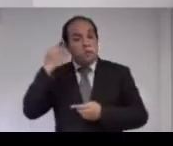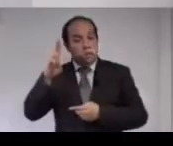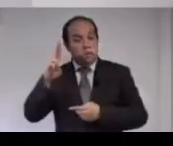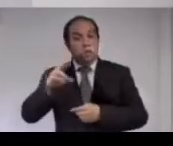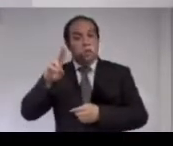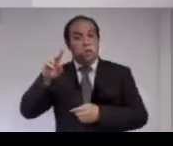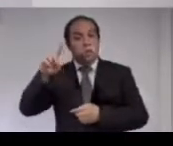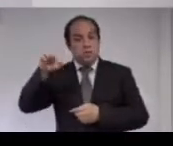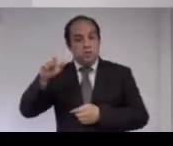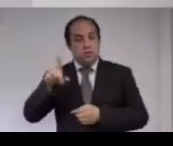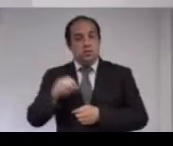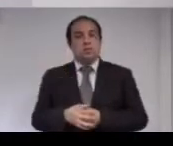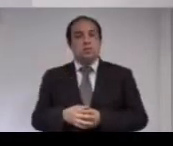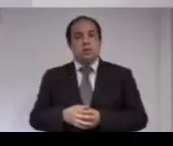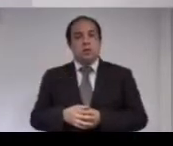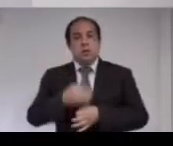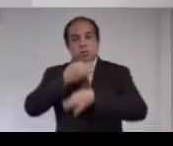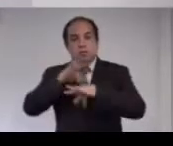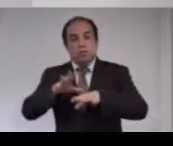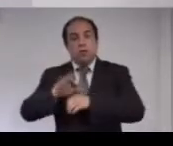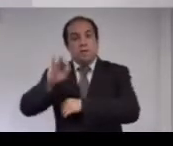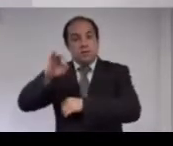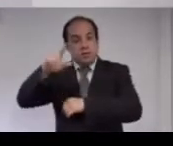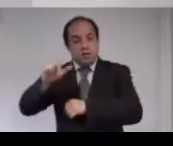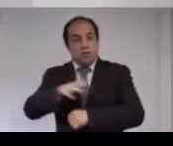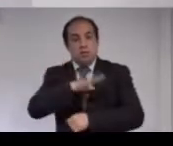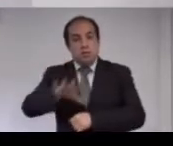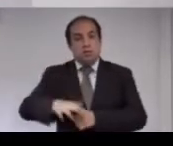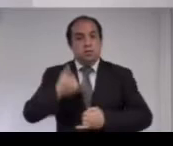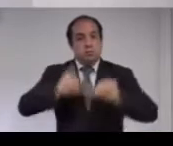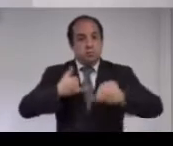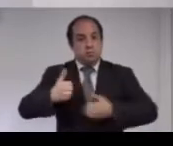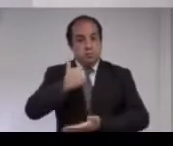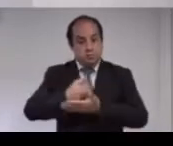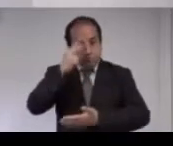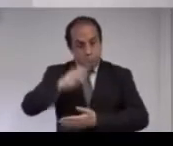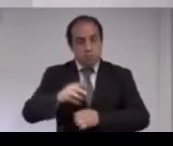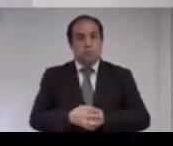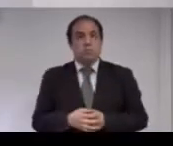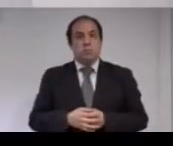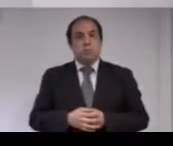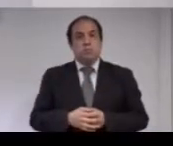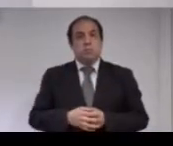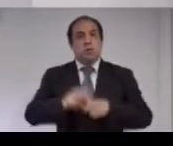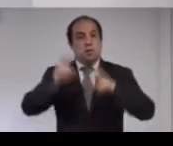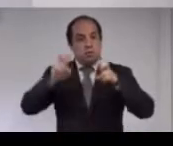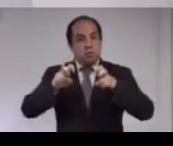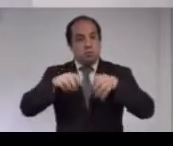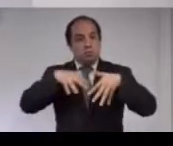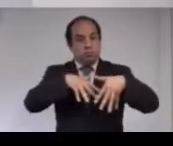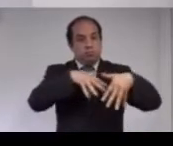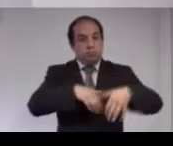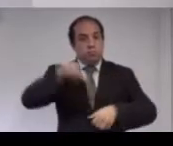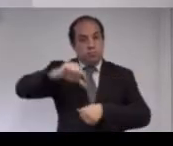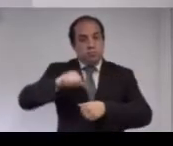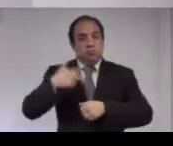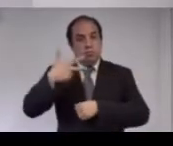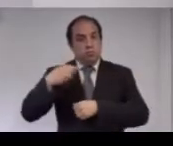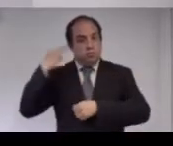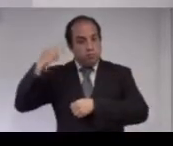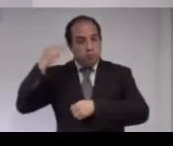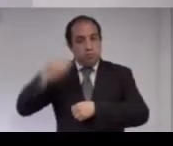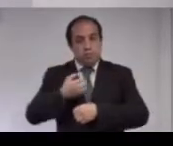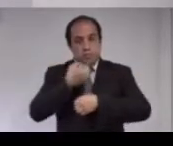Lara, vocero de la Fiscalía General de Justicia de la Ciudad de México. Sobre las manifestaciones de este 8 de marzo,